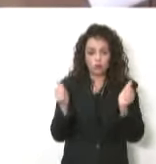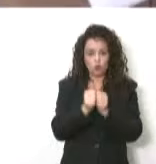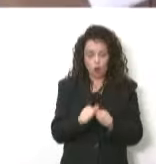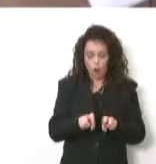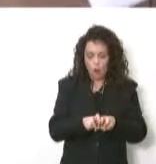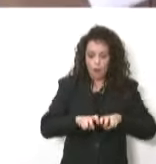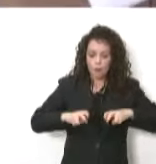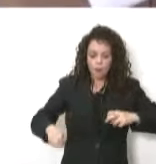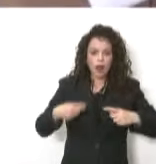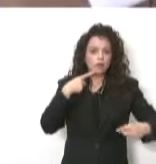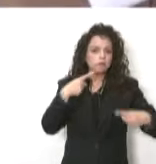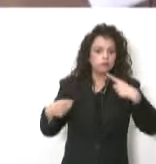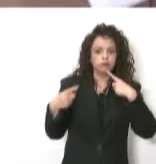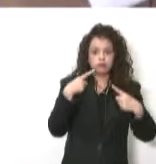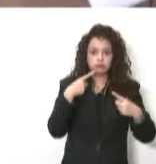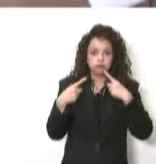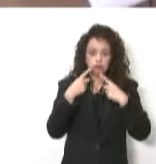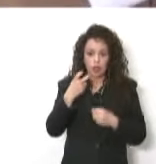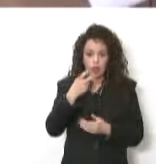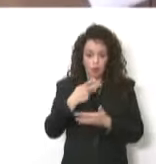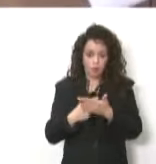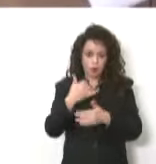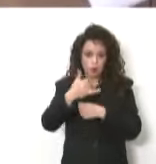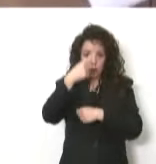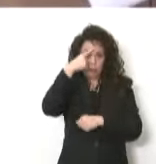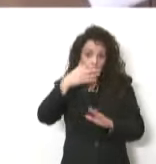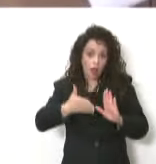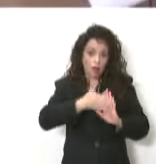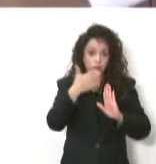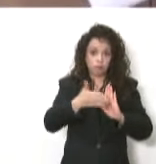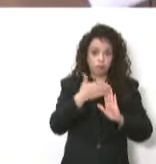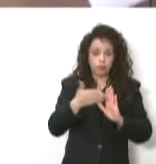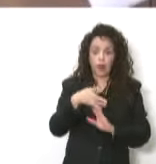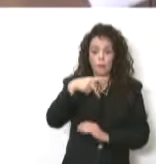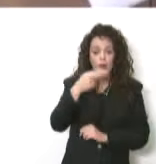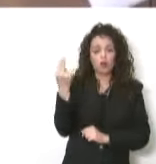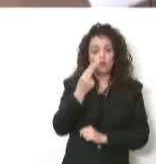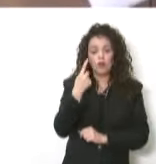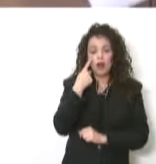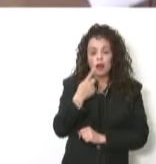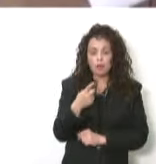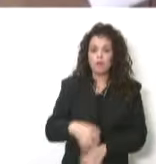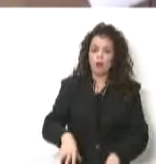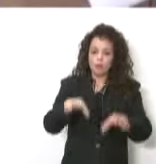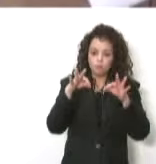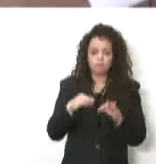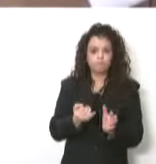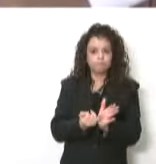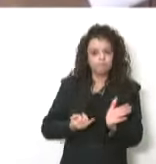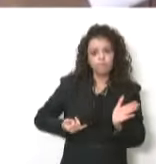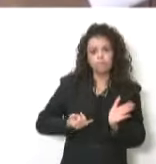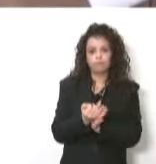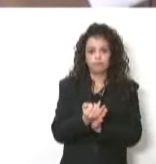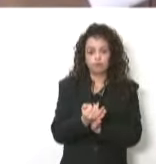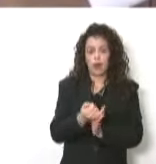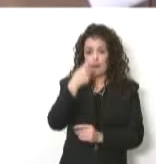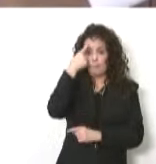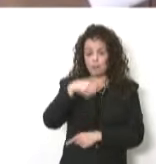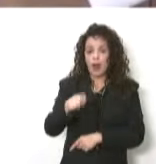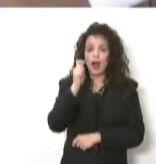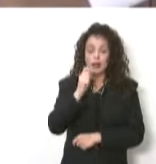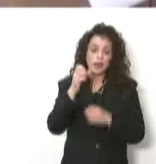afectadas por este proyecto de infraestructura, tomando las medidas inmediatas, directas o idóneas que garanticen